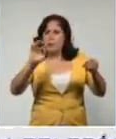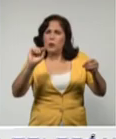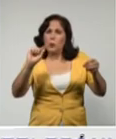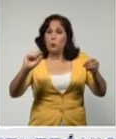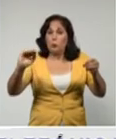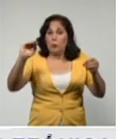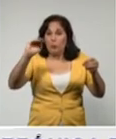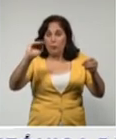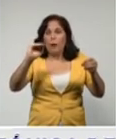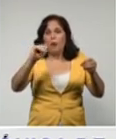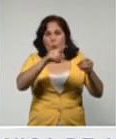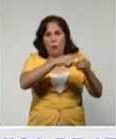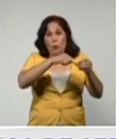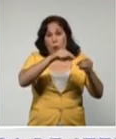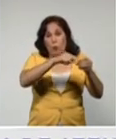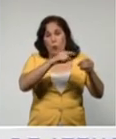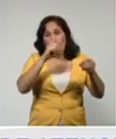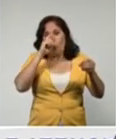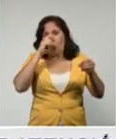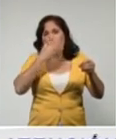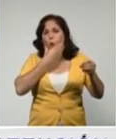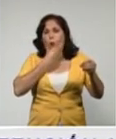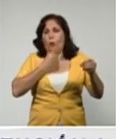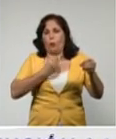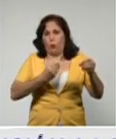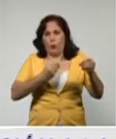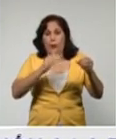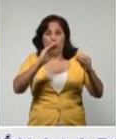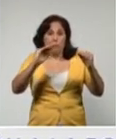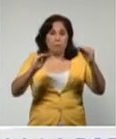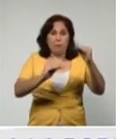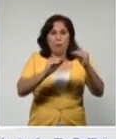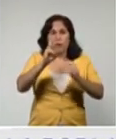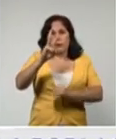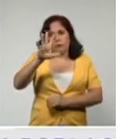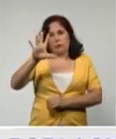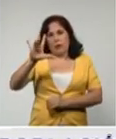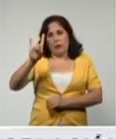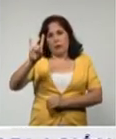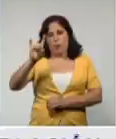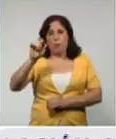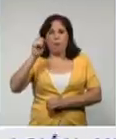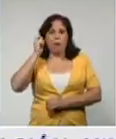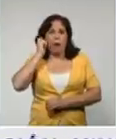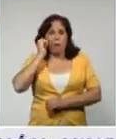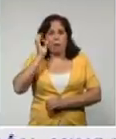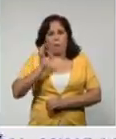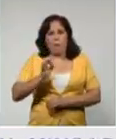están en los grupos de edades jóvenes, menores de 39 años de edad.